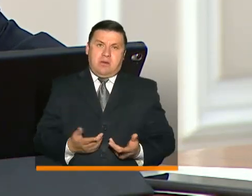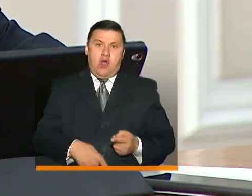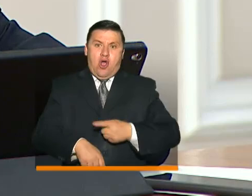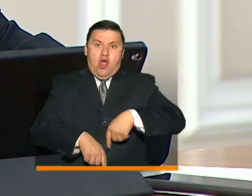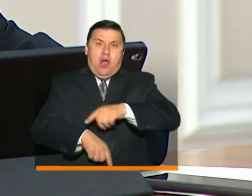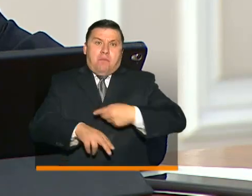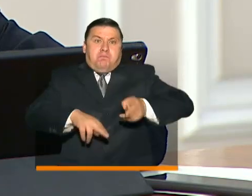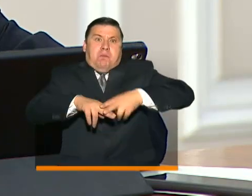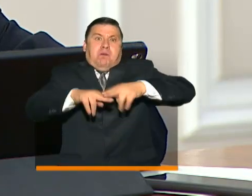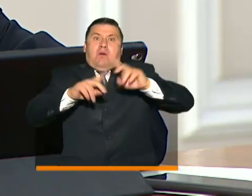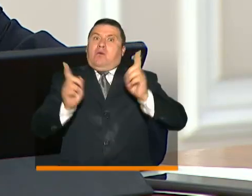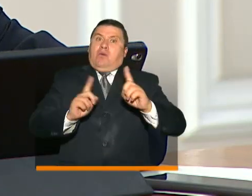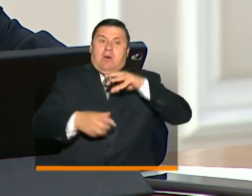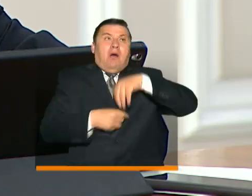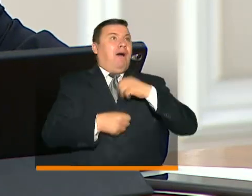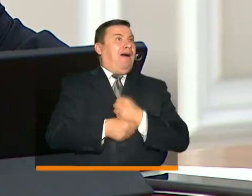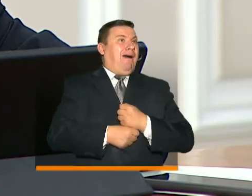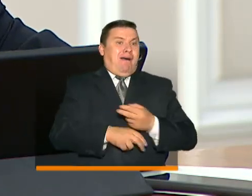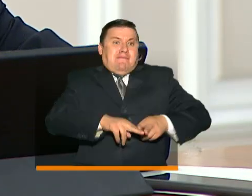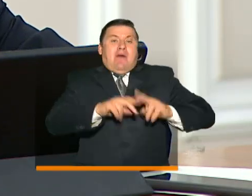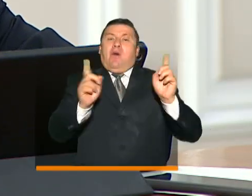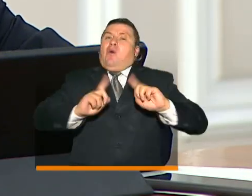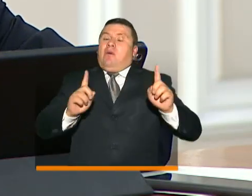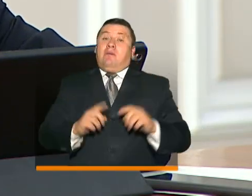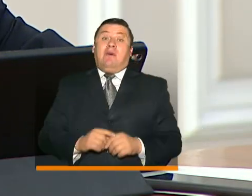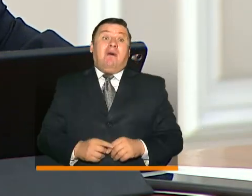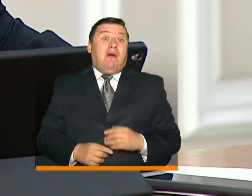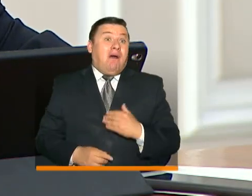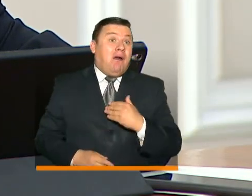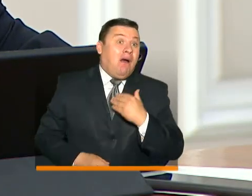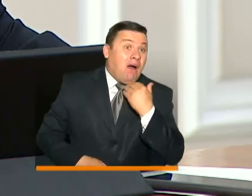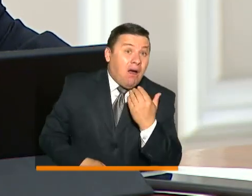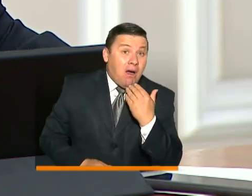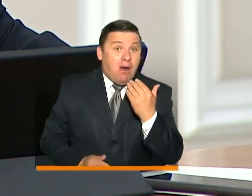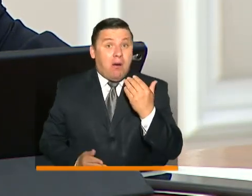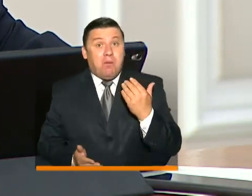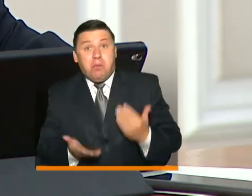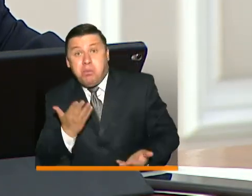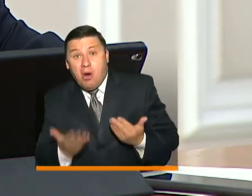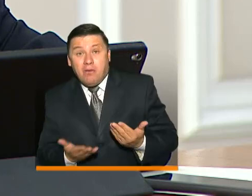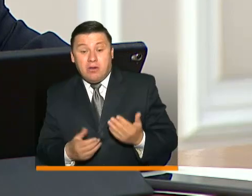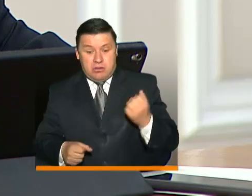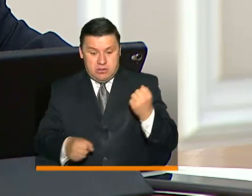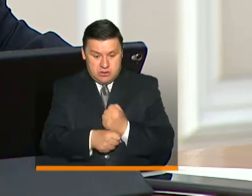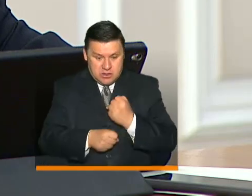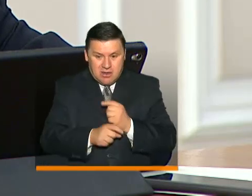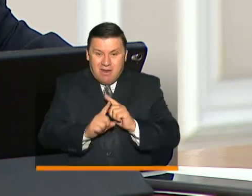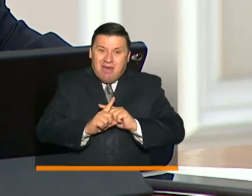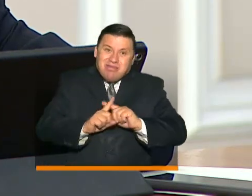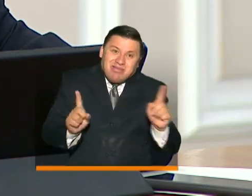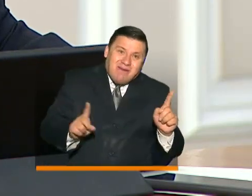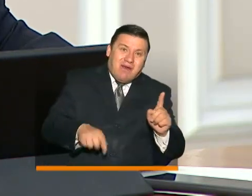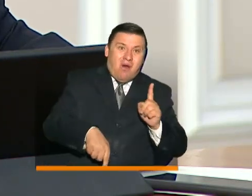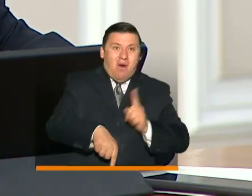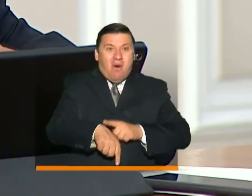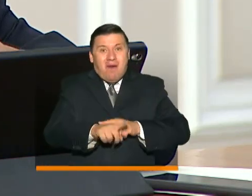horas totalmente diferentes. Cuando exista alguna posibilidad de hacer trabajo diferente